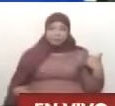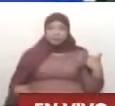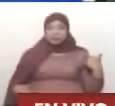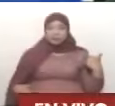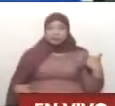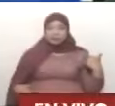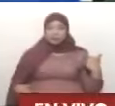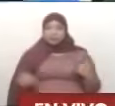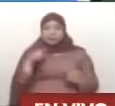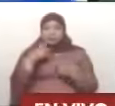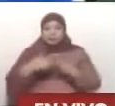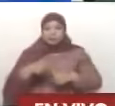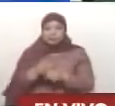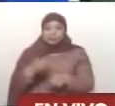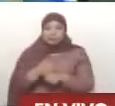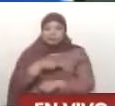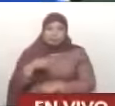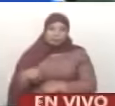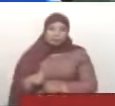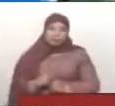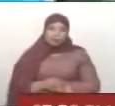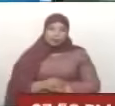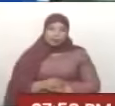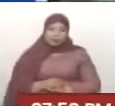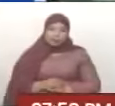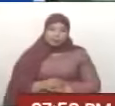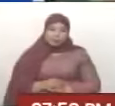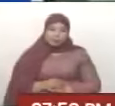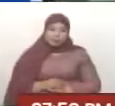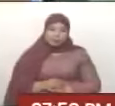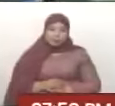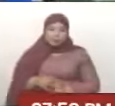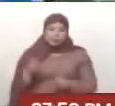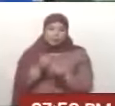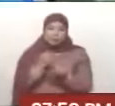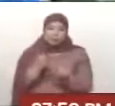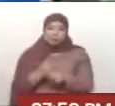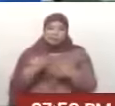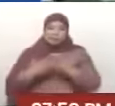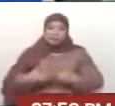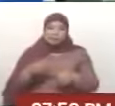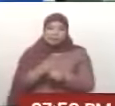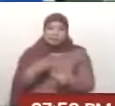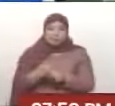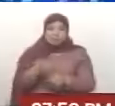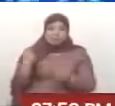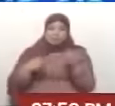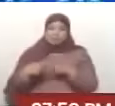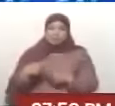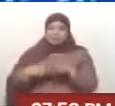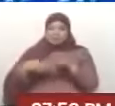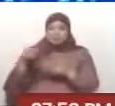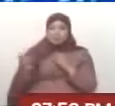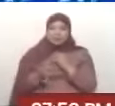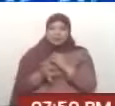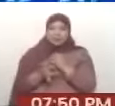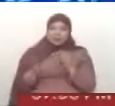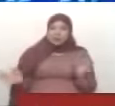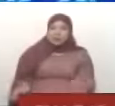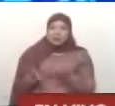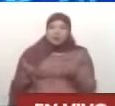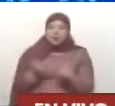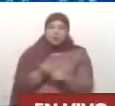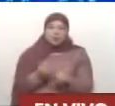a un empleado que protestó contra el espionaje de Israel. ¿Cómo es eso? Bueno, me niego a construir tecnología que impulse el